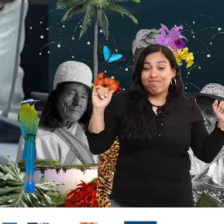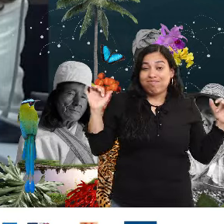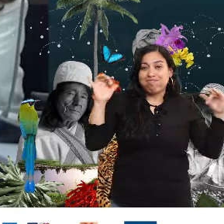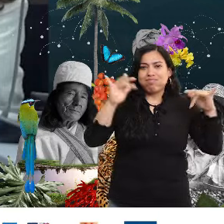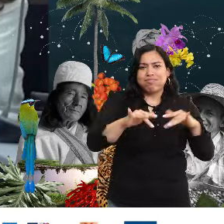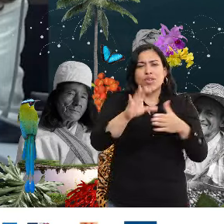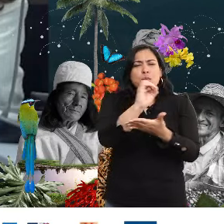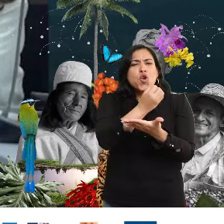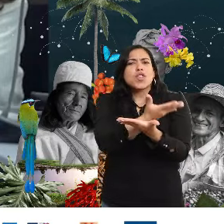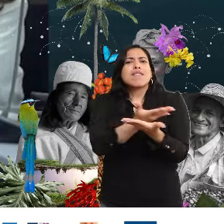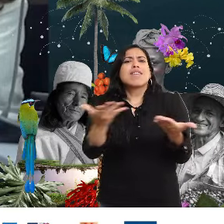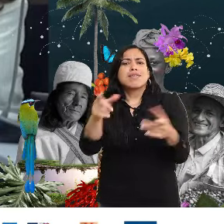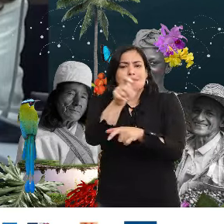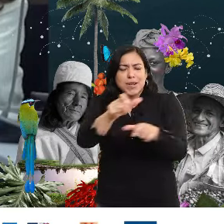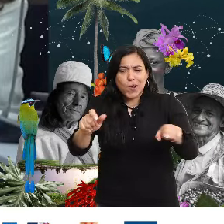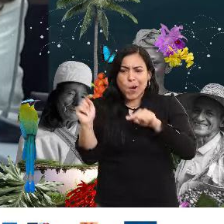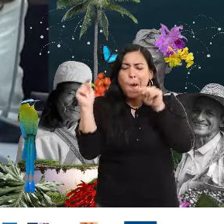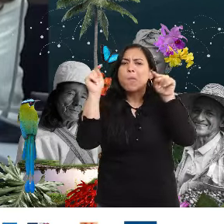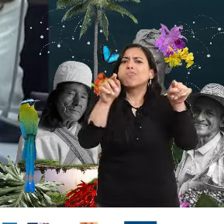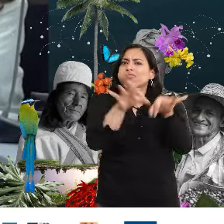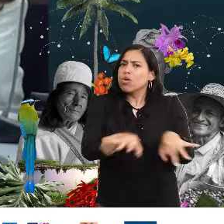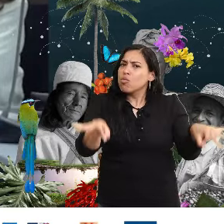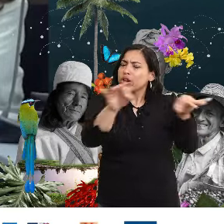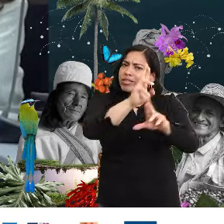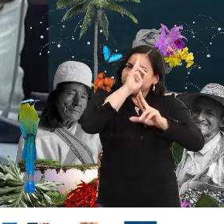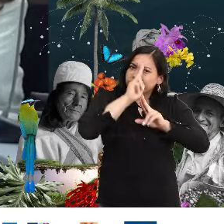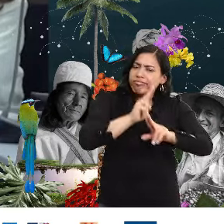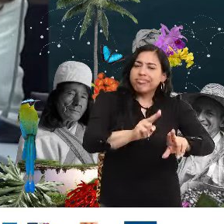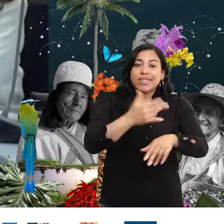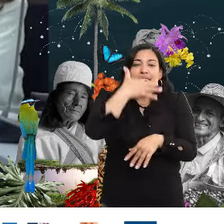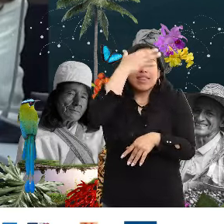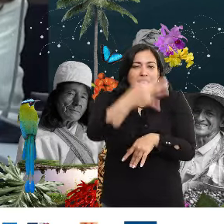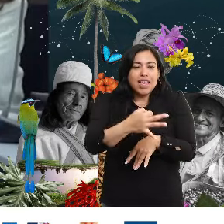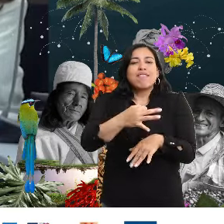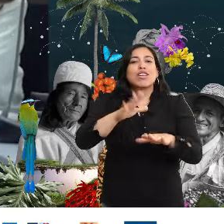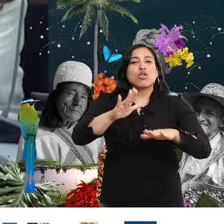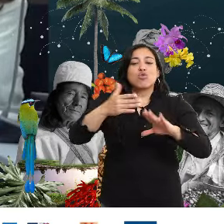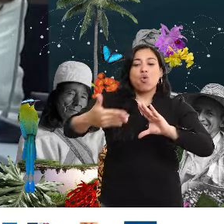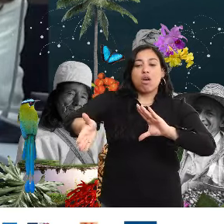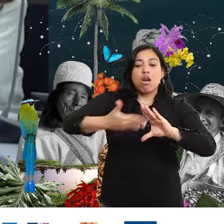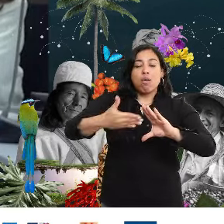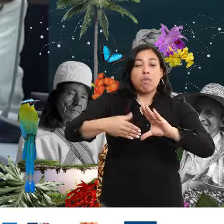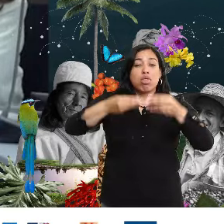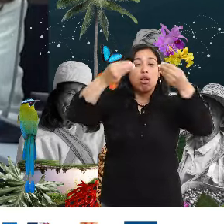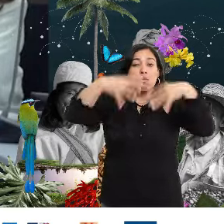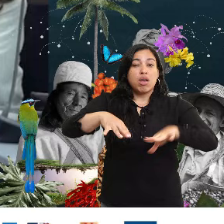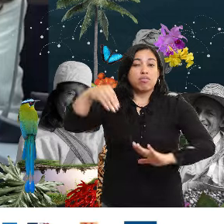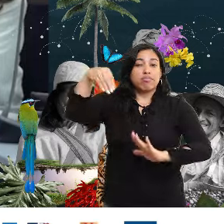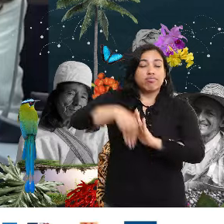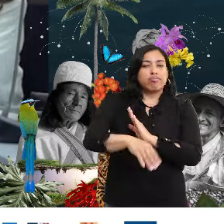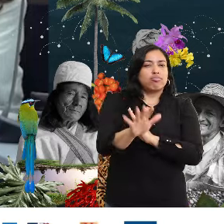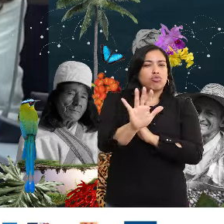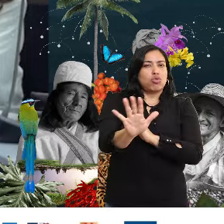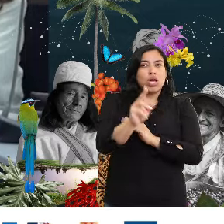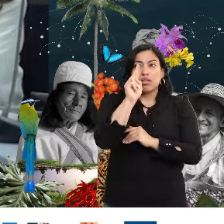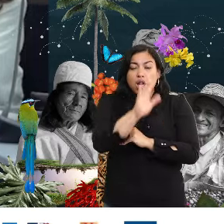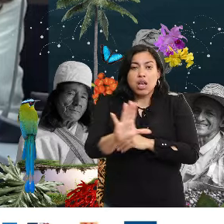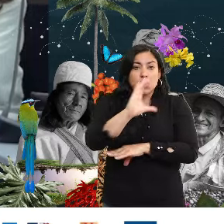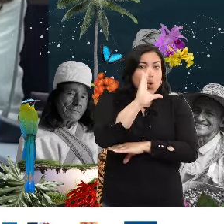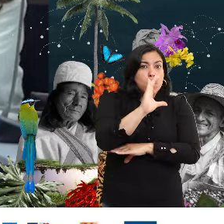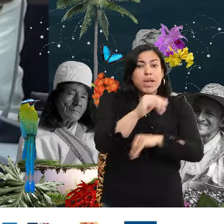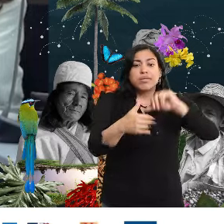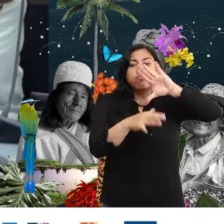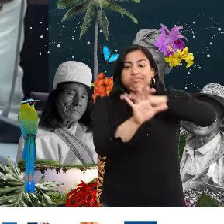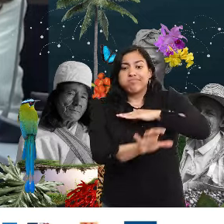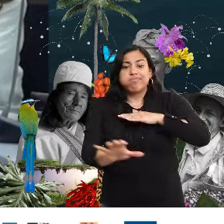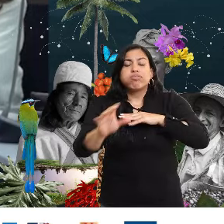a la biodiversidad que se requiere para poder realmente revertir la pérdida, no solo en nuestro país, en la región, sino a